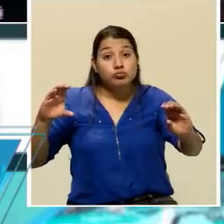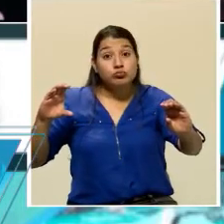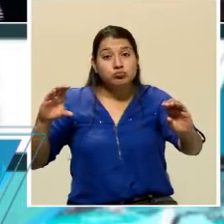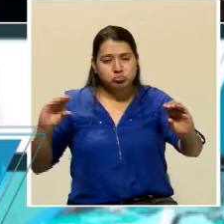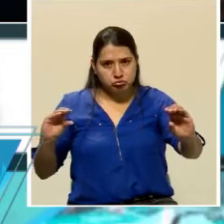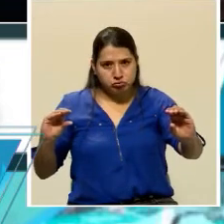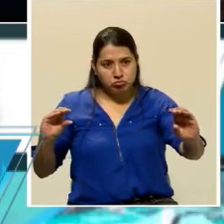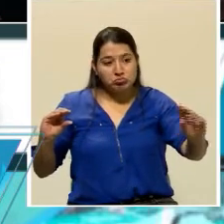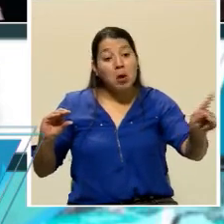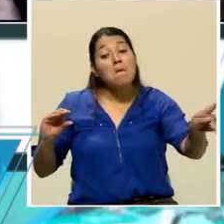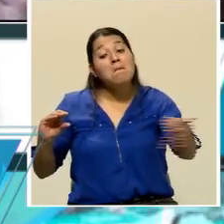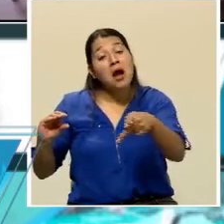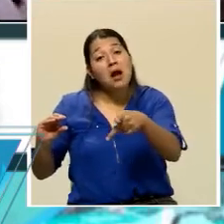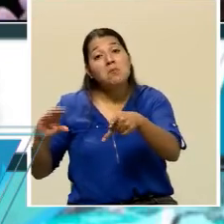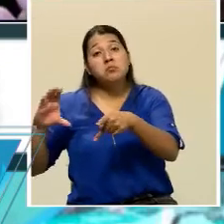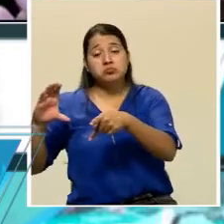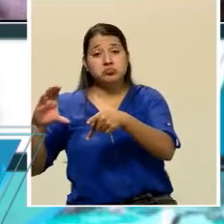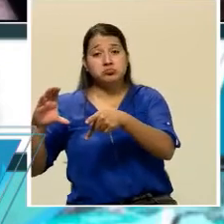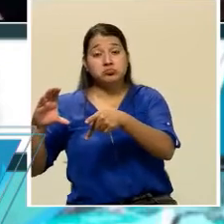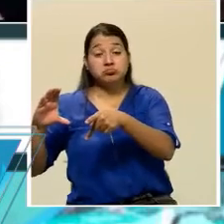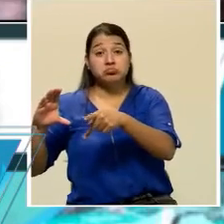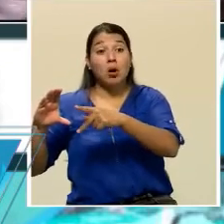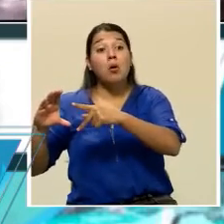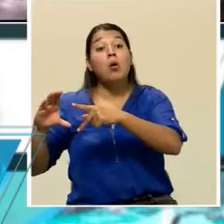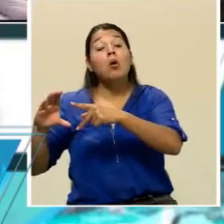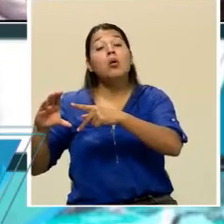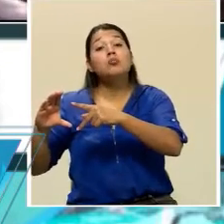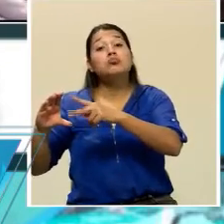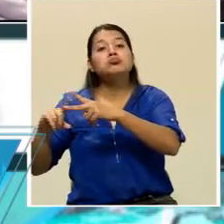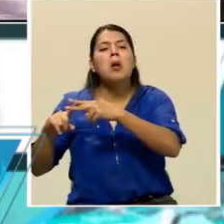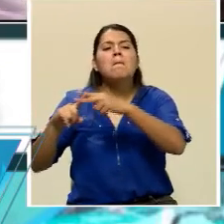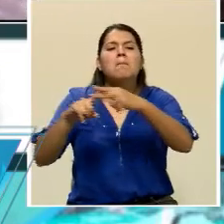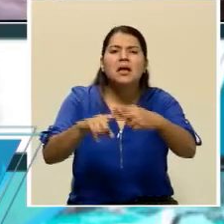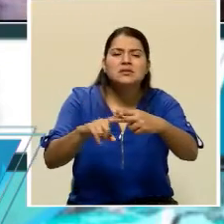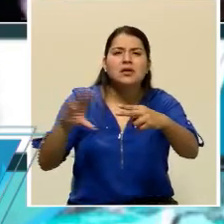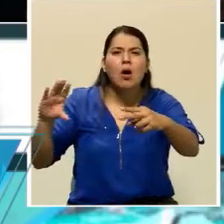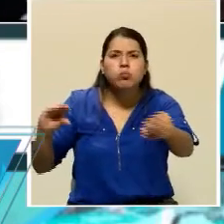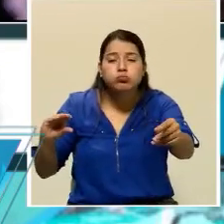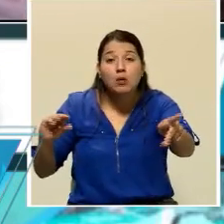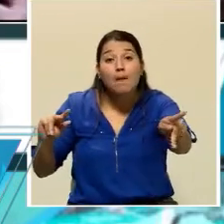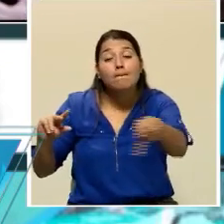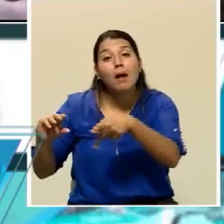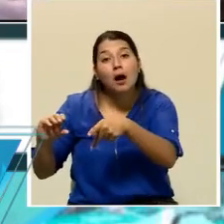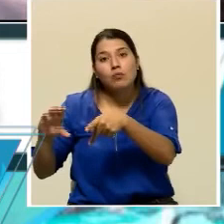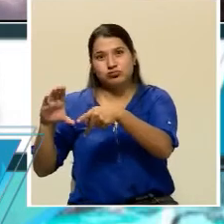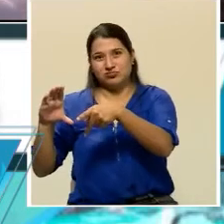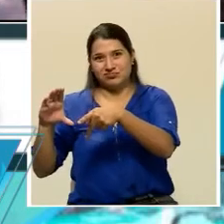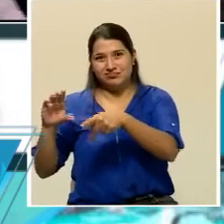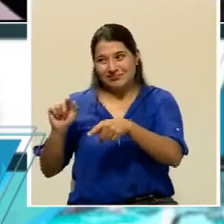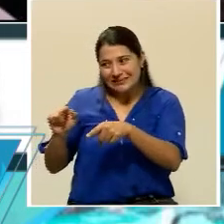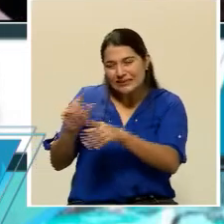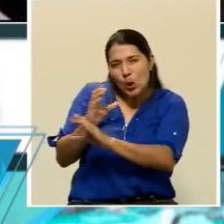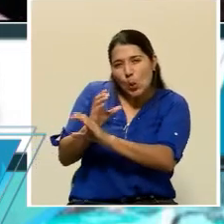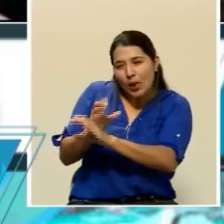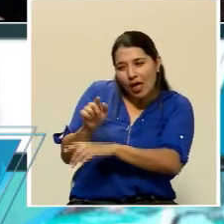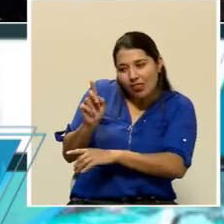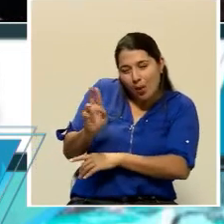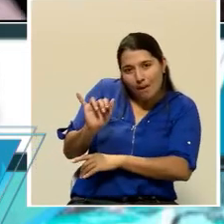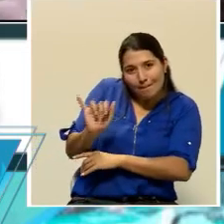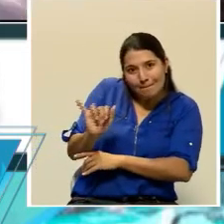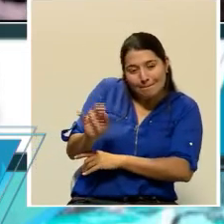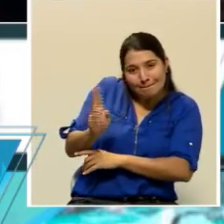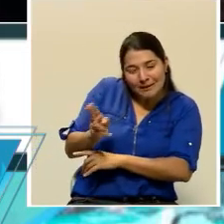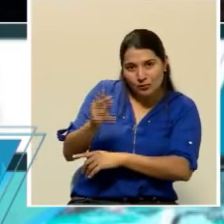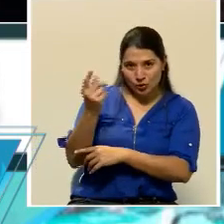tengan la posibilidad de prestar más, aumentando en un porcentaje determinado su propio riesgo,